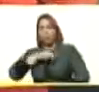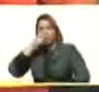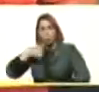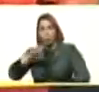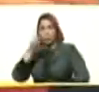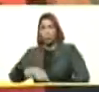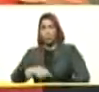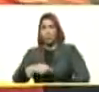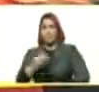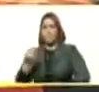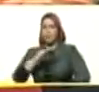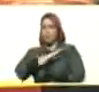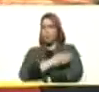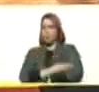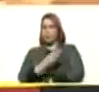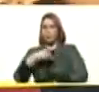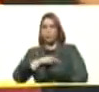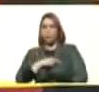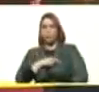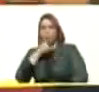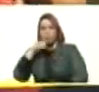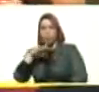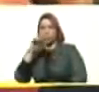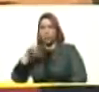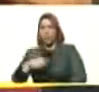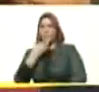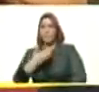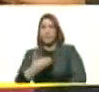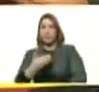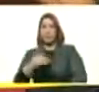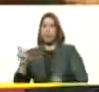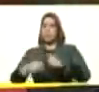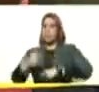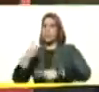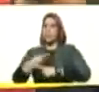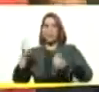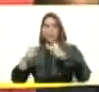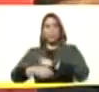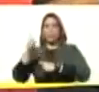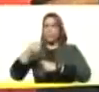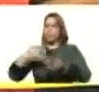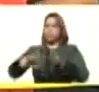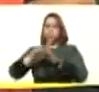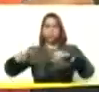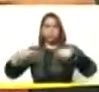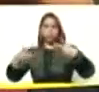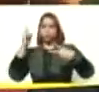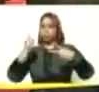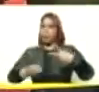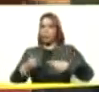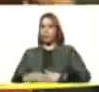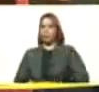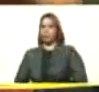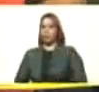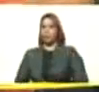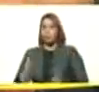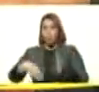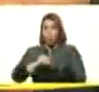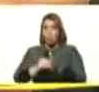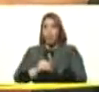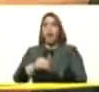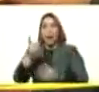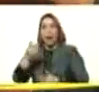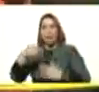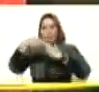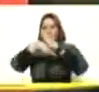la resistencia. Y nuestro pueblo nos pide cambiar todo lo que hay que cambiar, renovar todo lo que hay que renovar y volver a las raíces